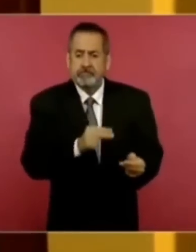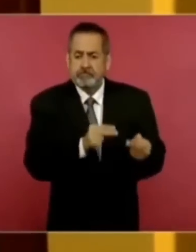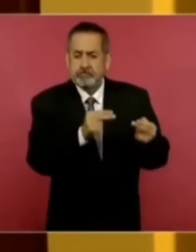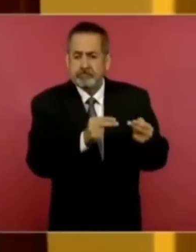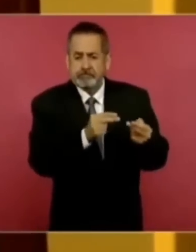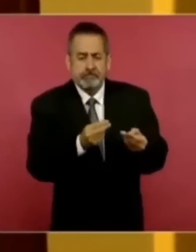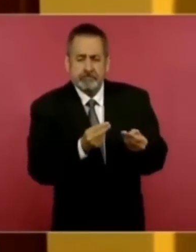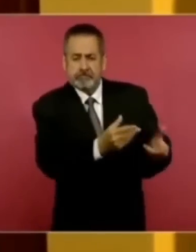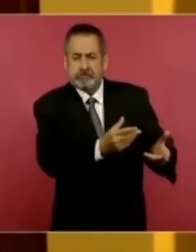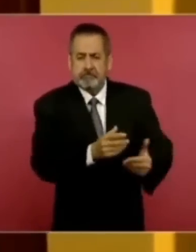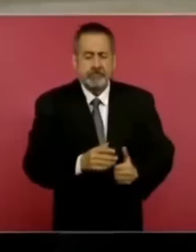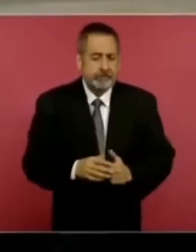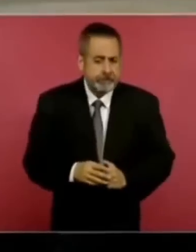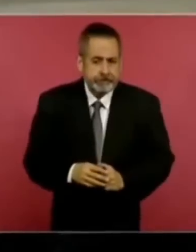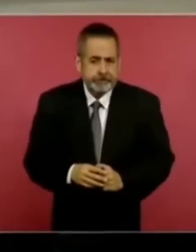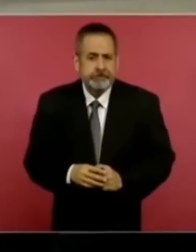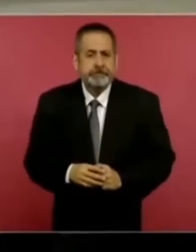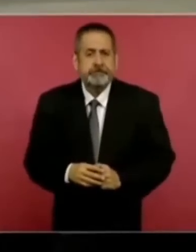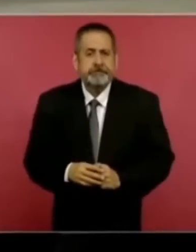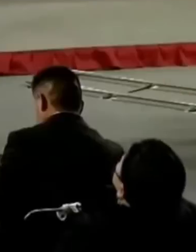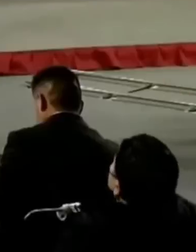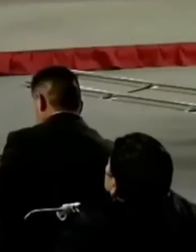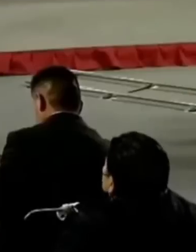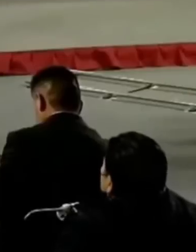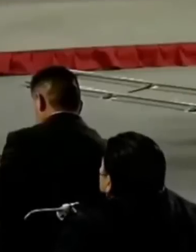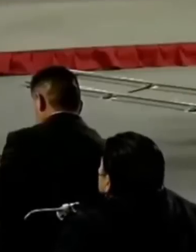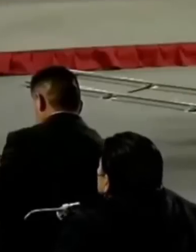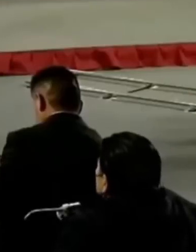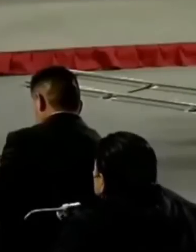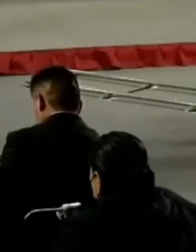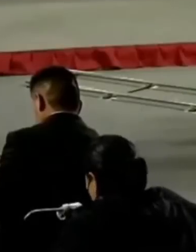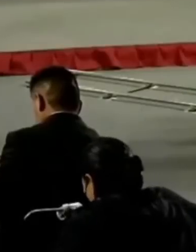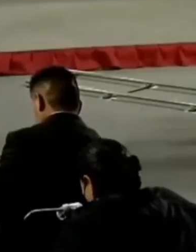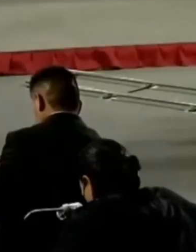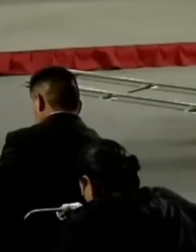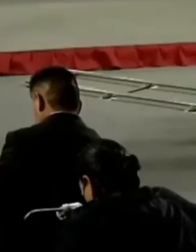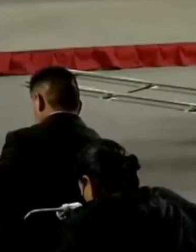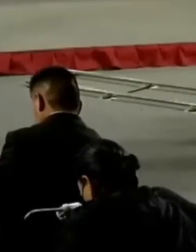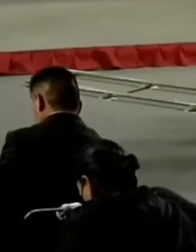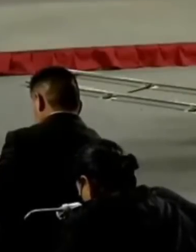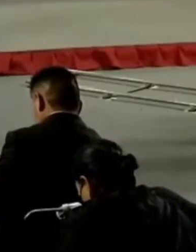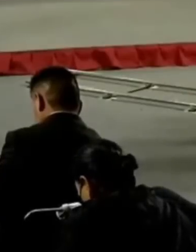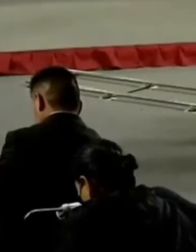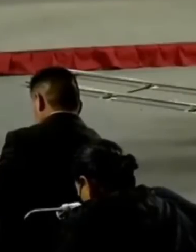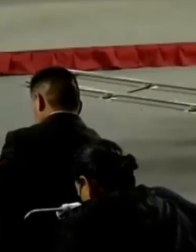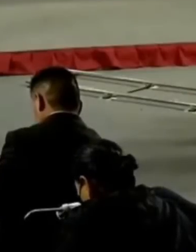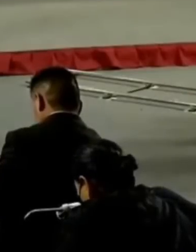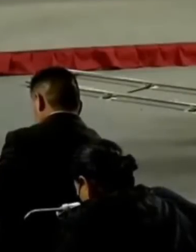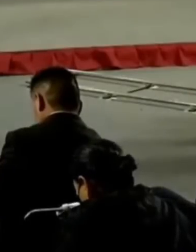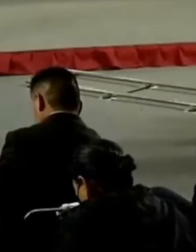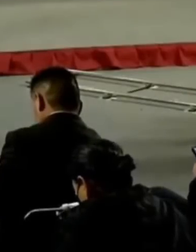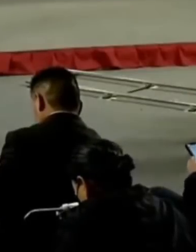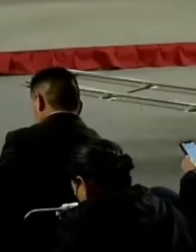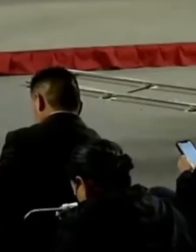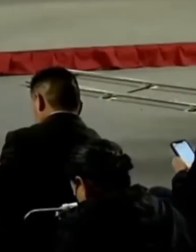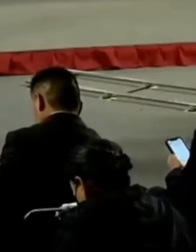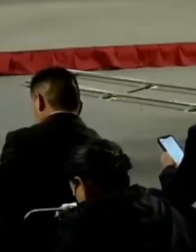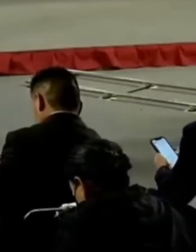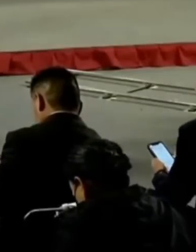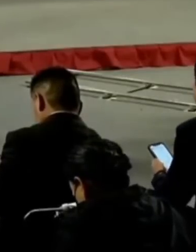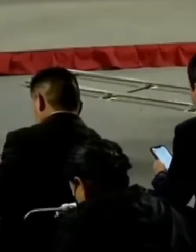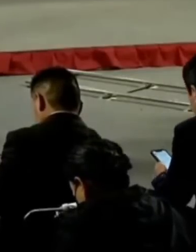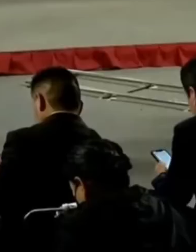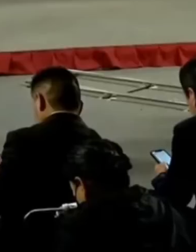El 27 de junio de 1990, el PRI y el PAN reformaron el artículo 28